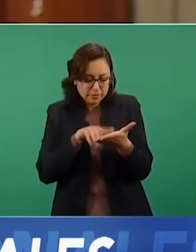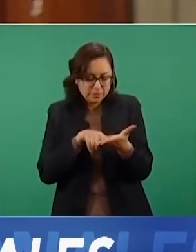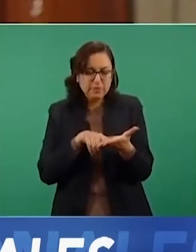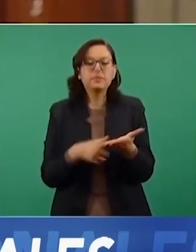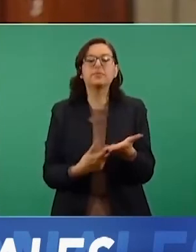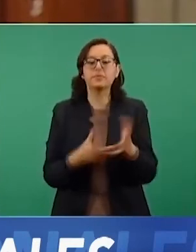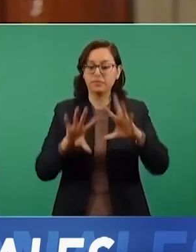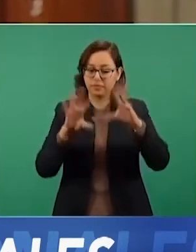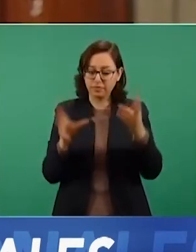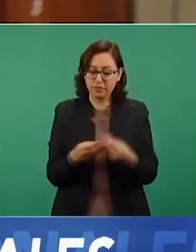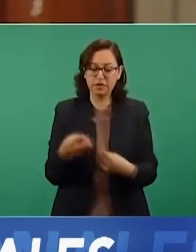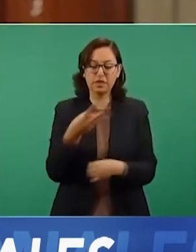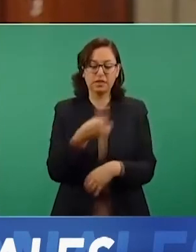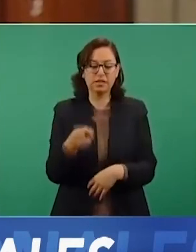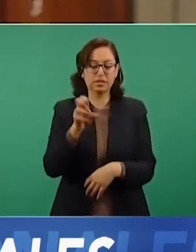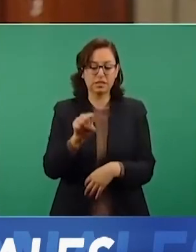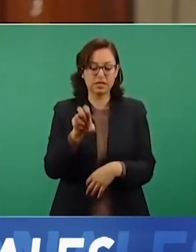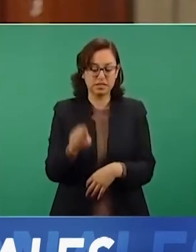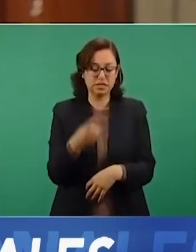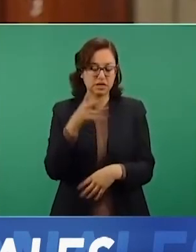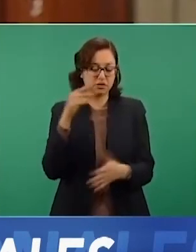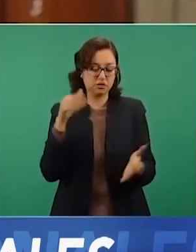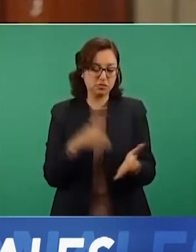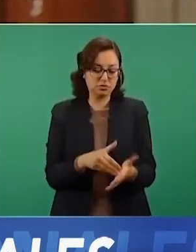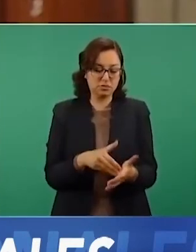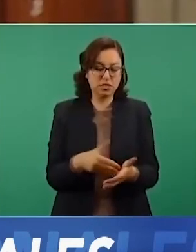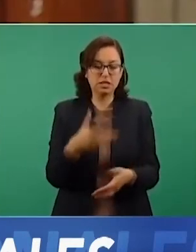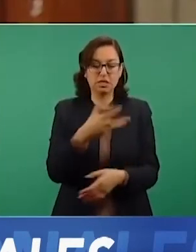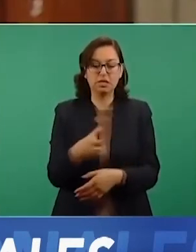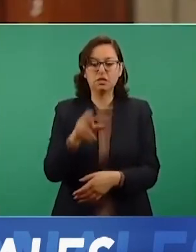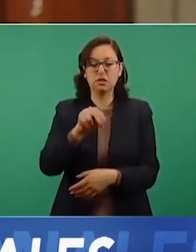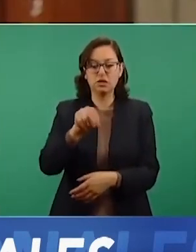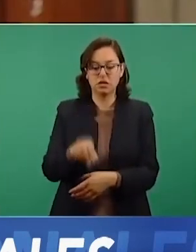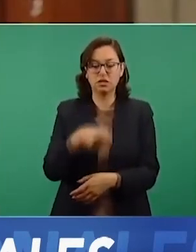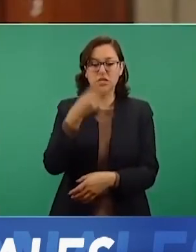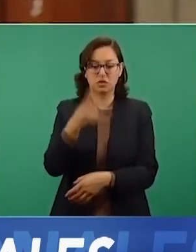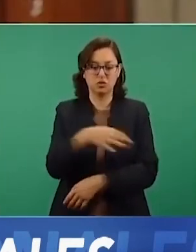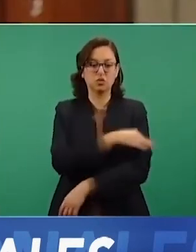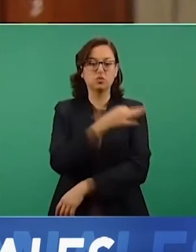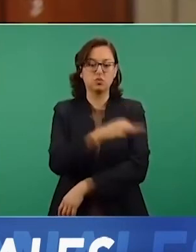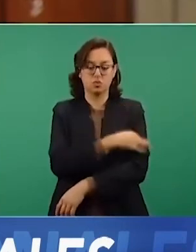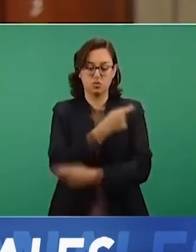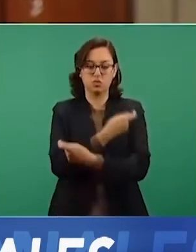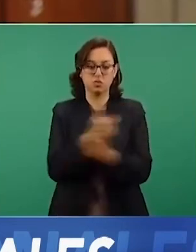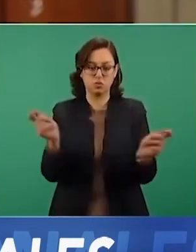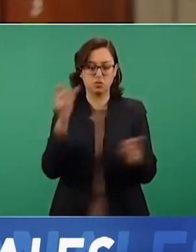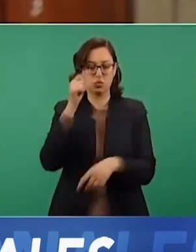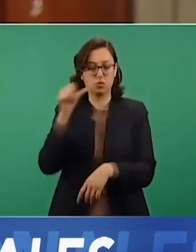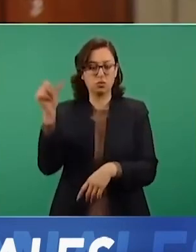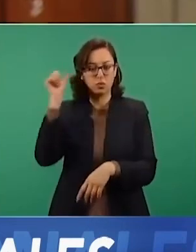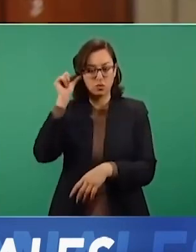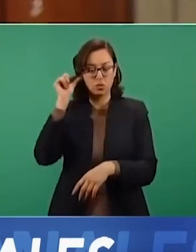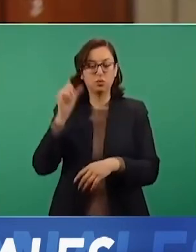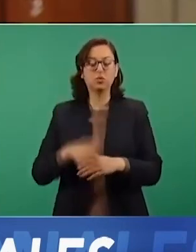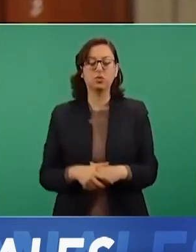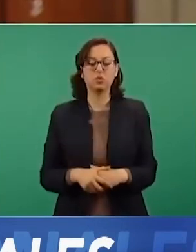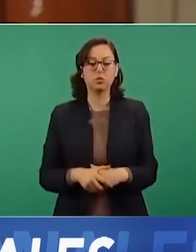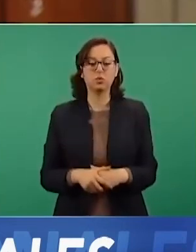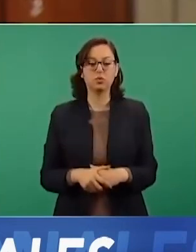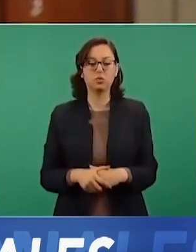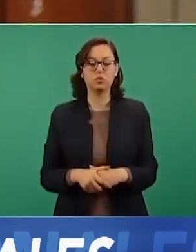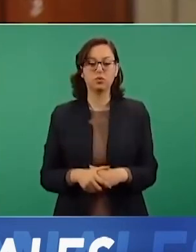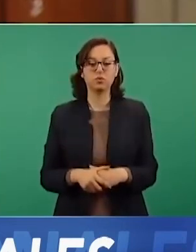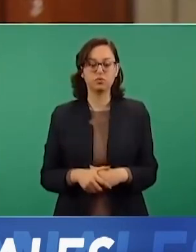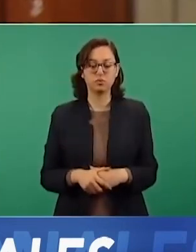que desarrollan las vacunas con seguridad eficiencia y eficacia las diferentes investigaciones para el desarrollo de una vacuna en